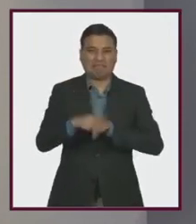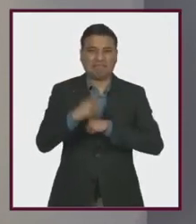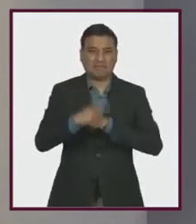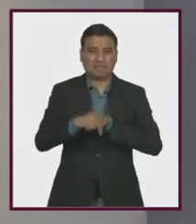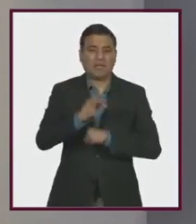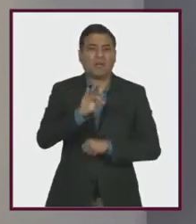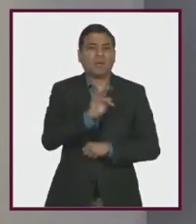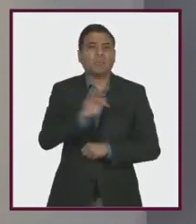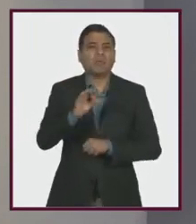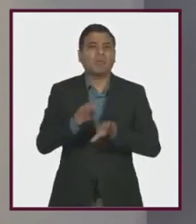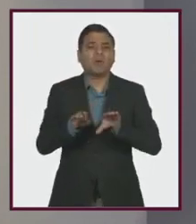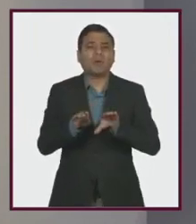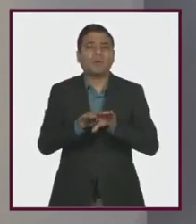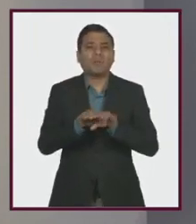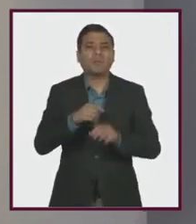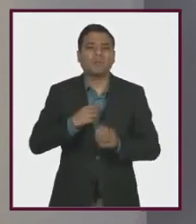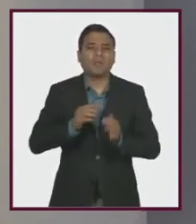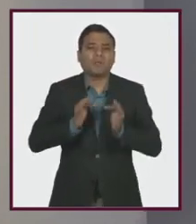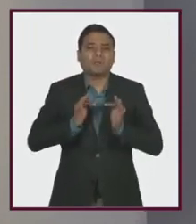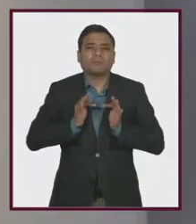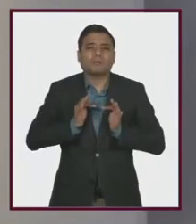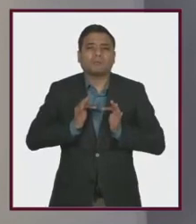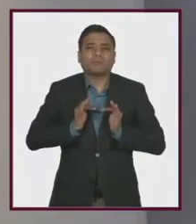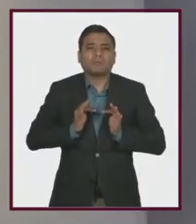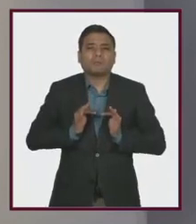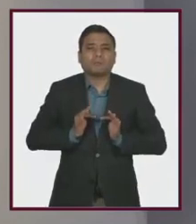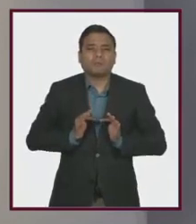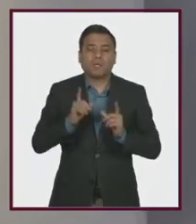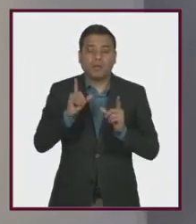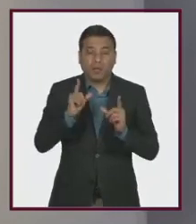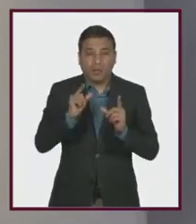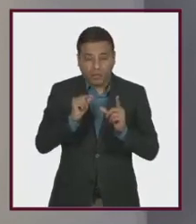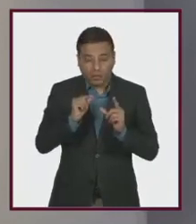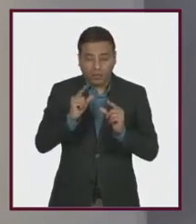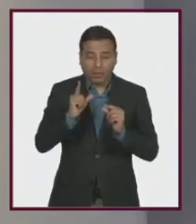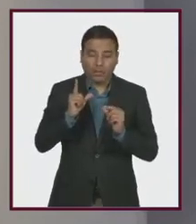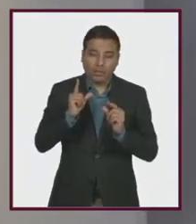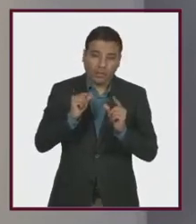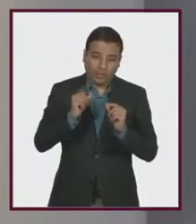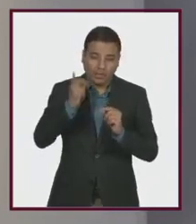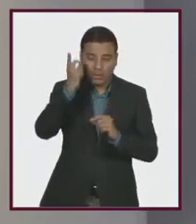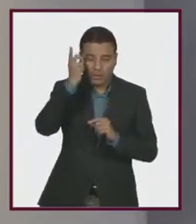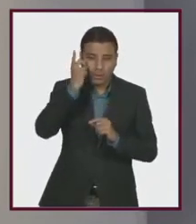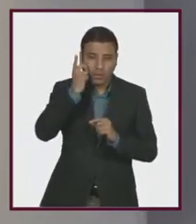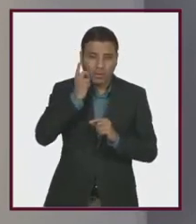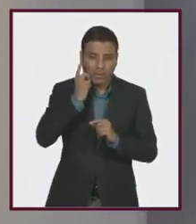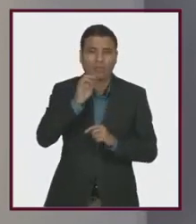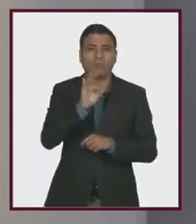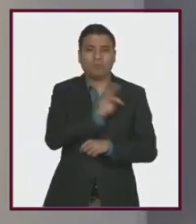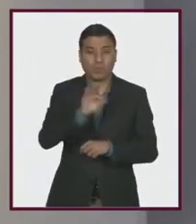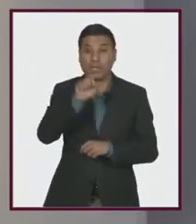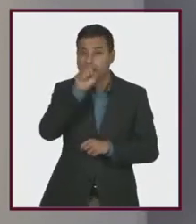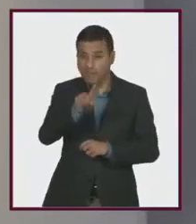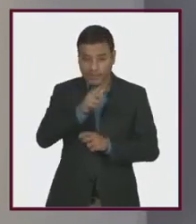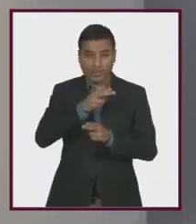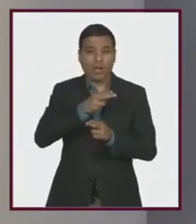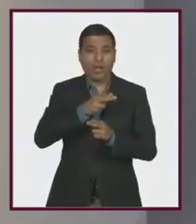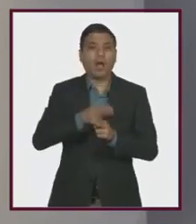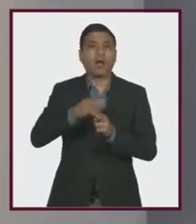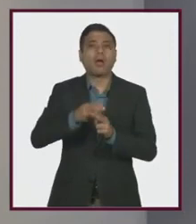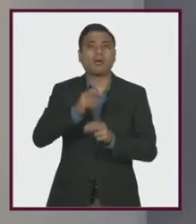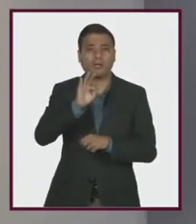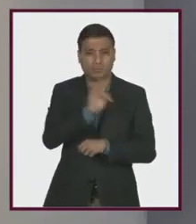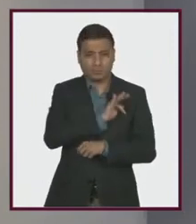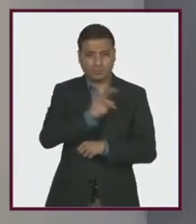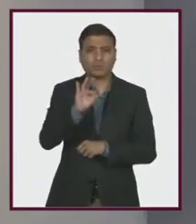decir, ayudarnos a mantenernos somnolientos o adormilados, hasta en cuestiones a largo